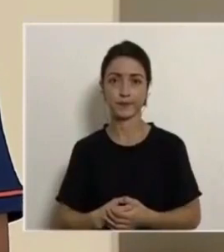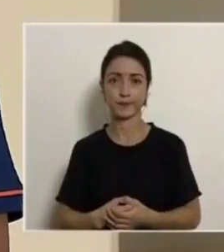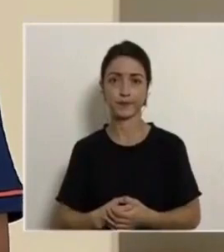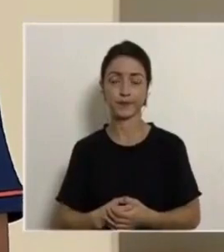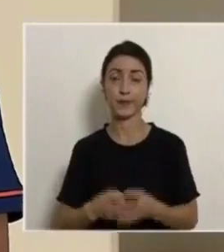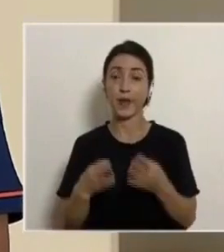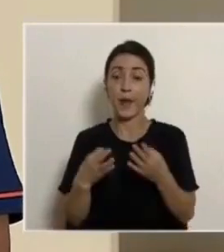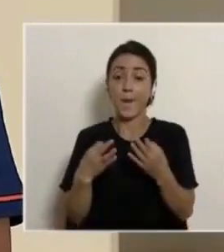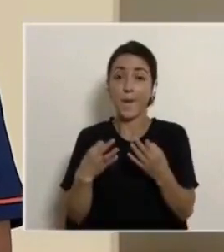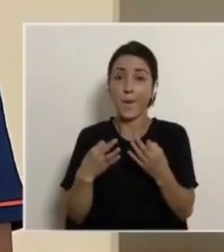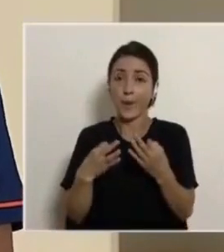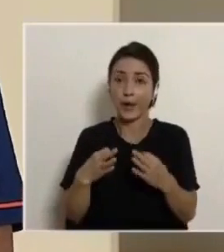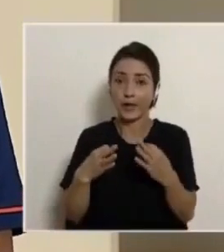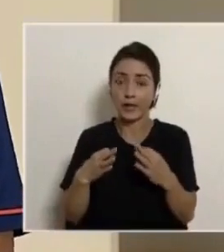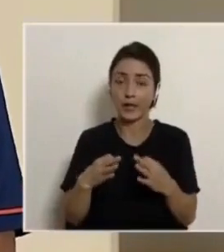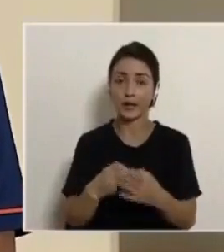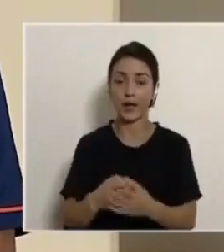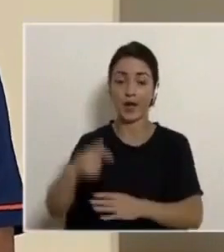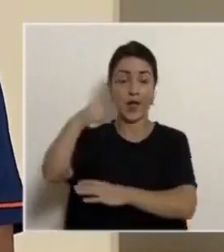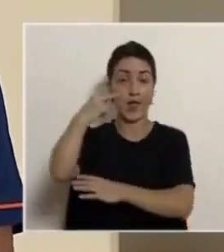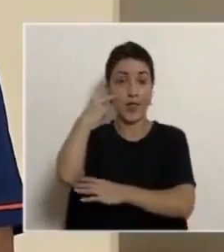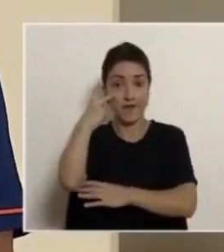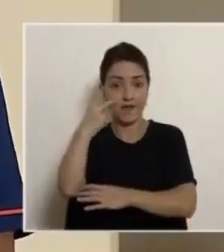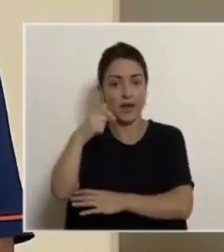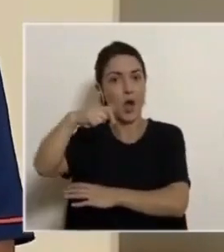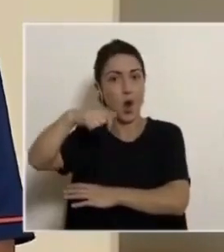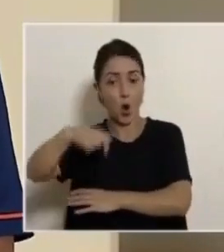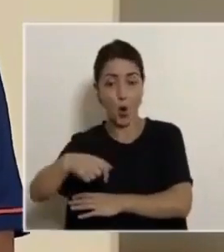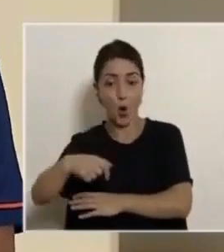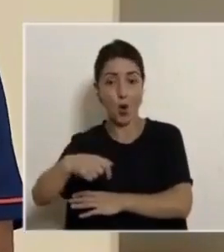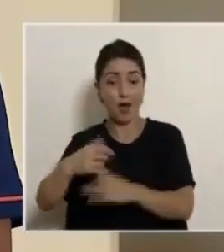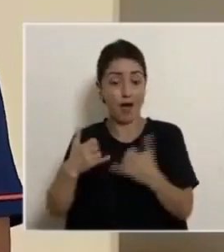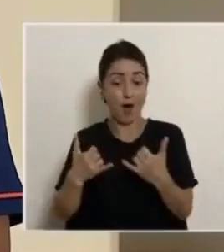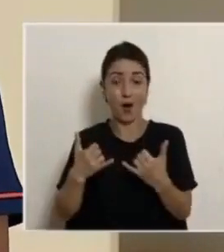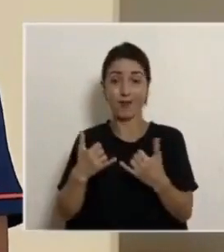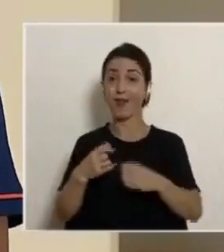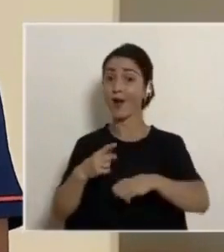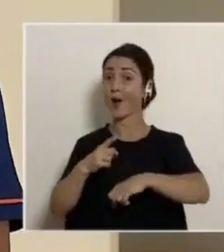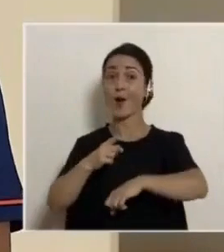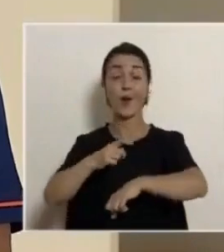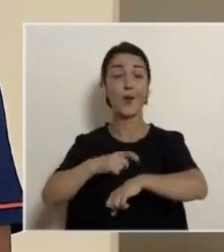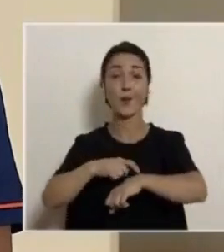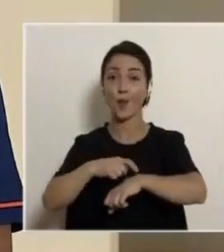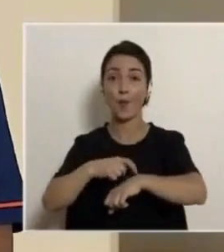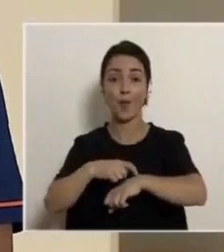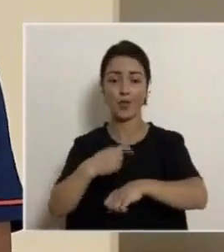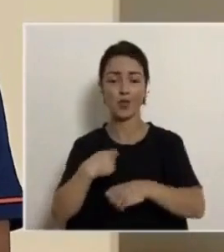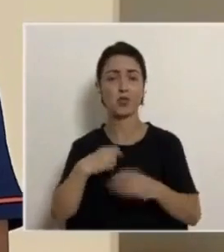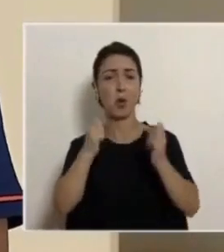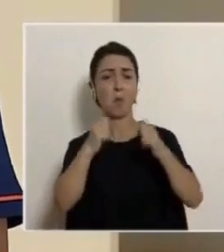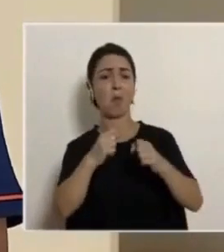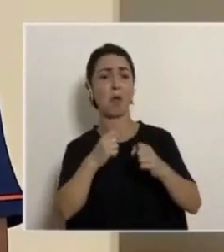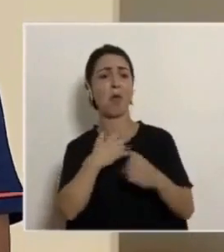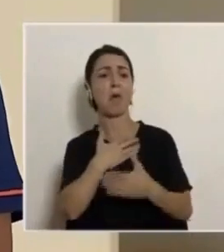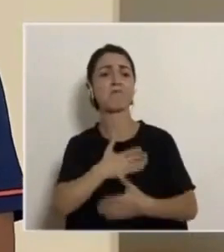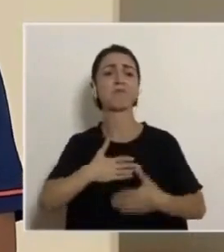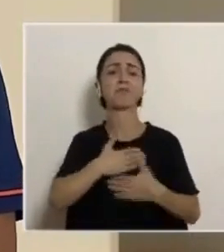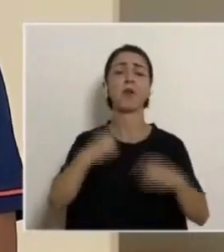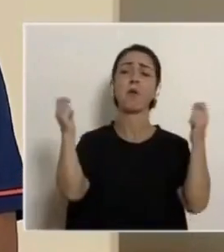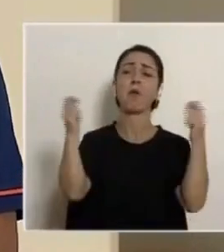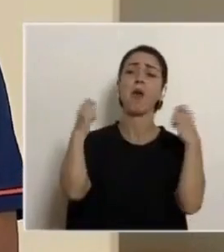tratar de hacer ver de que hoy no es el momento en el cual yo pueda participar en una fiesta